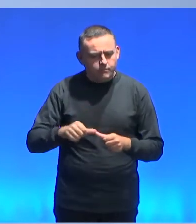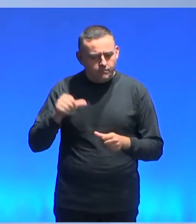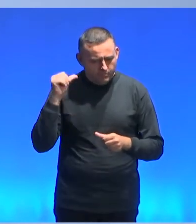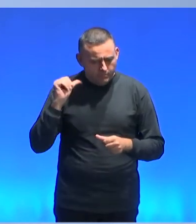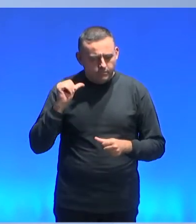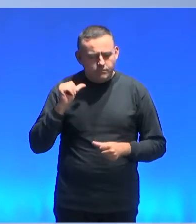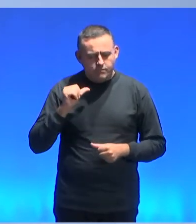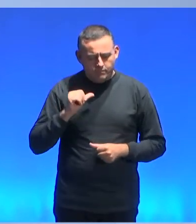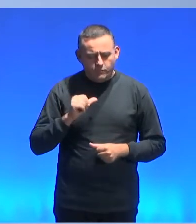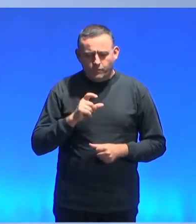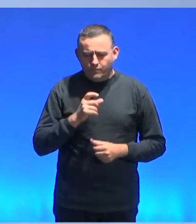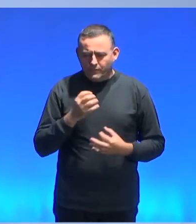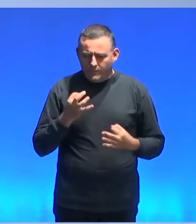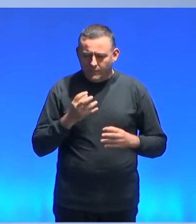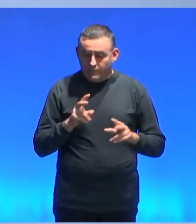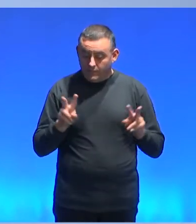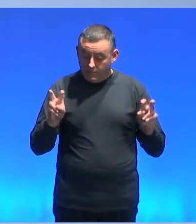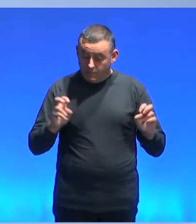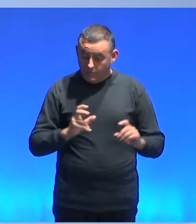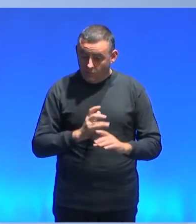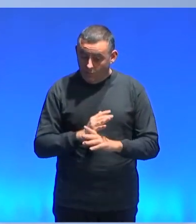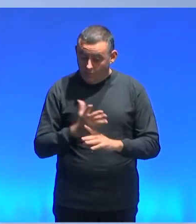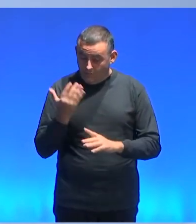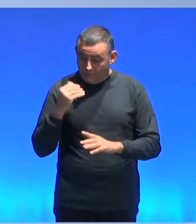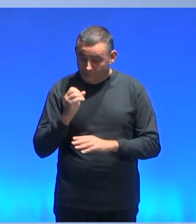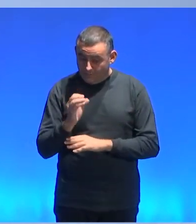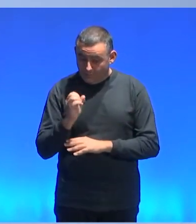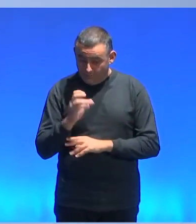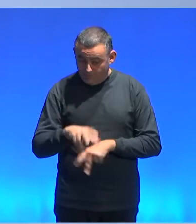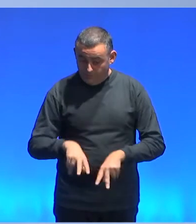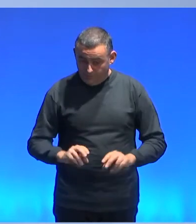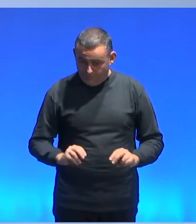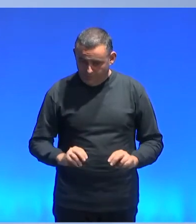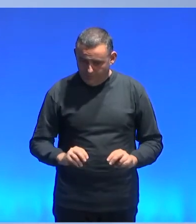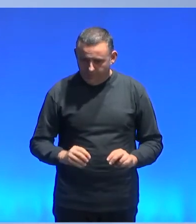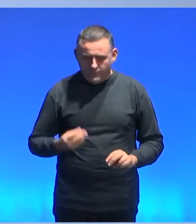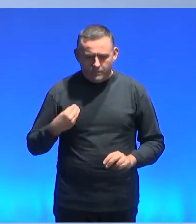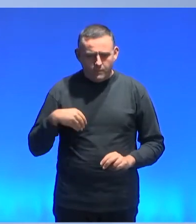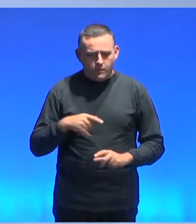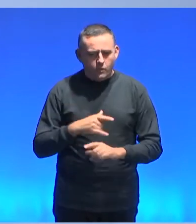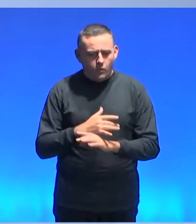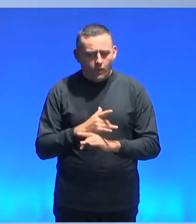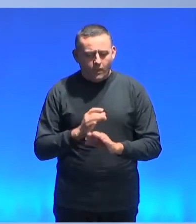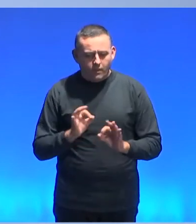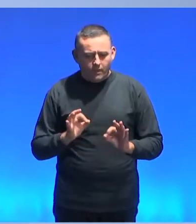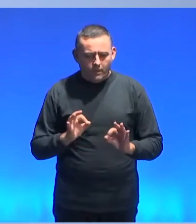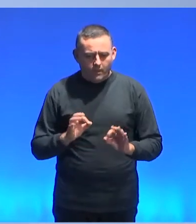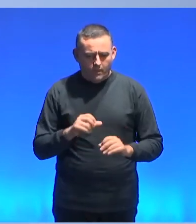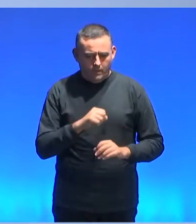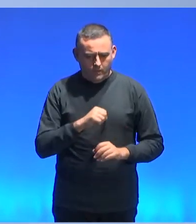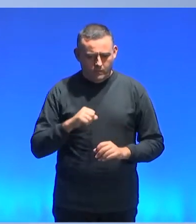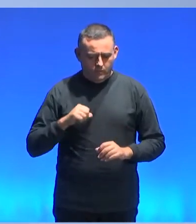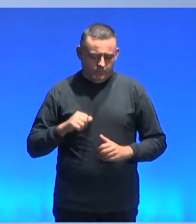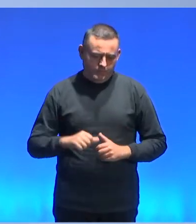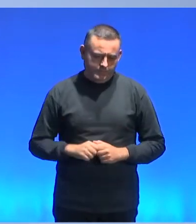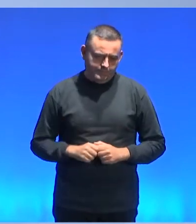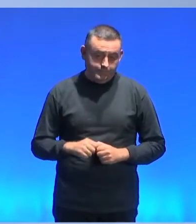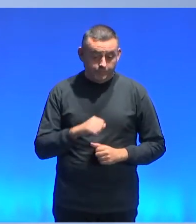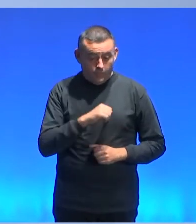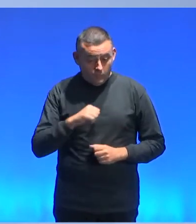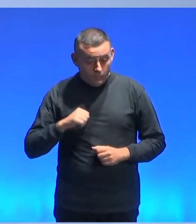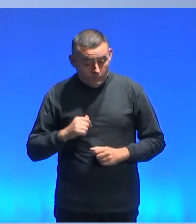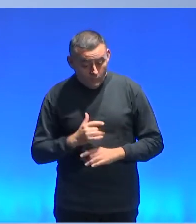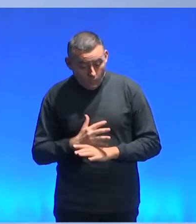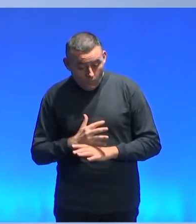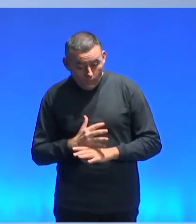tema del juego con el cual terminé, que es el tema de la autonomía. Para que los niños puedan jugar,